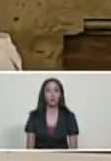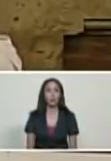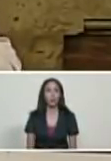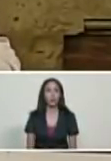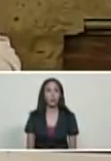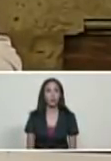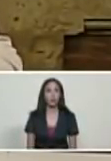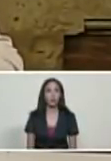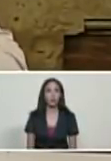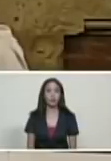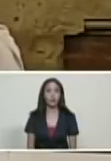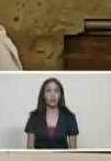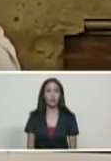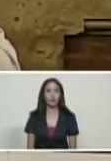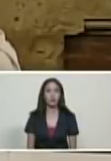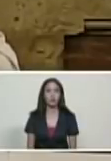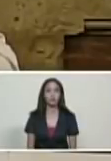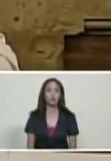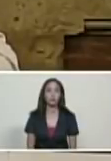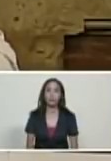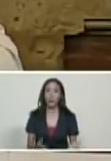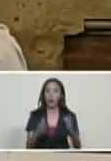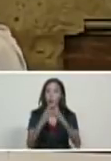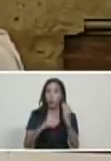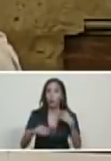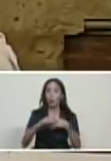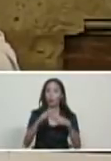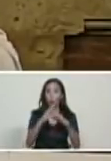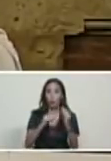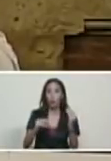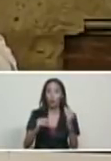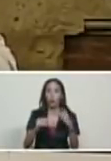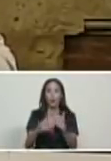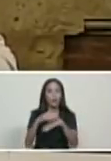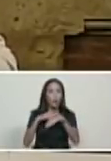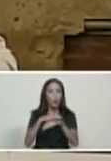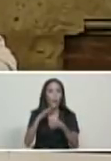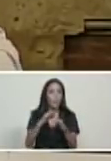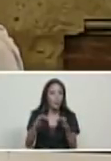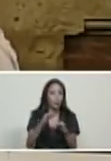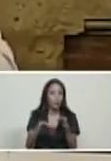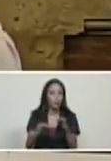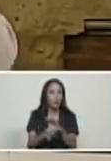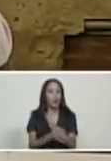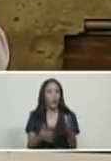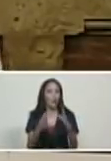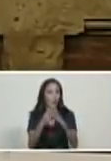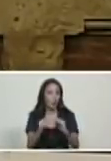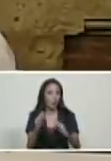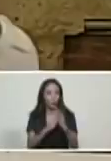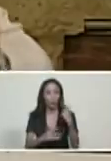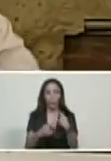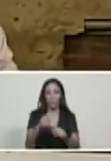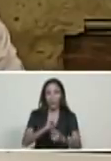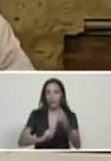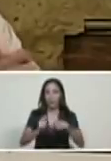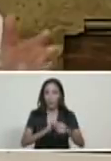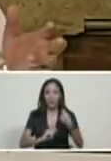petro, compadre, es una moneda digital petrolera de precio